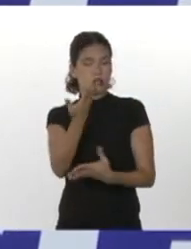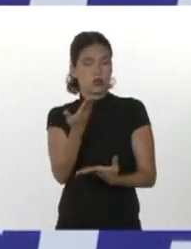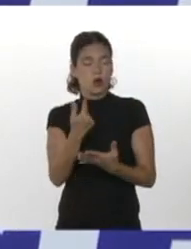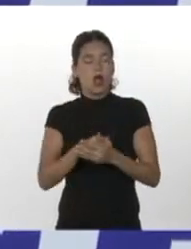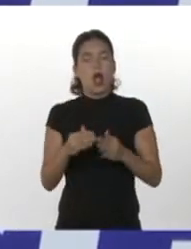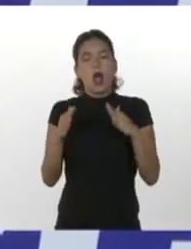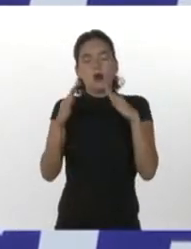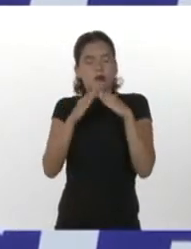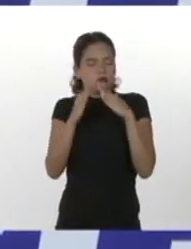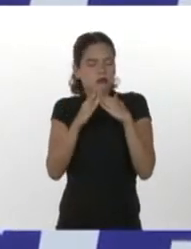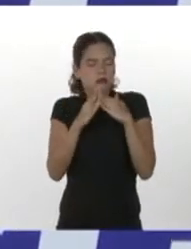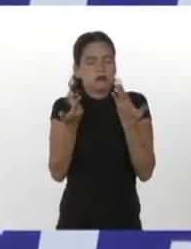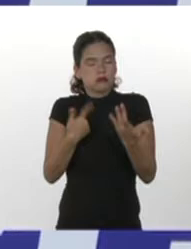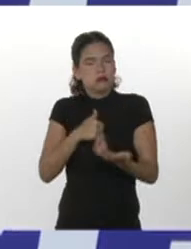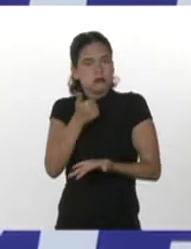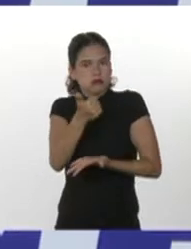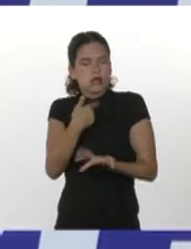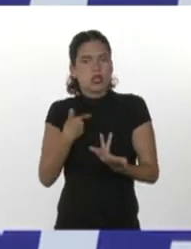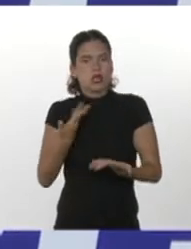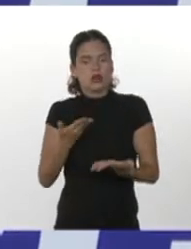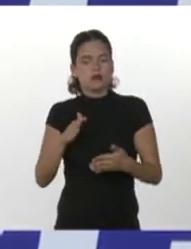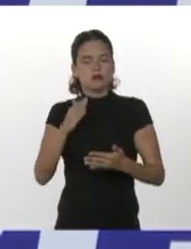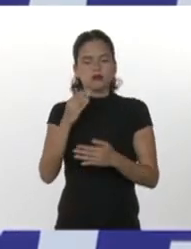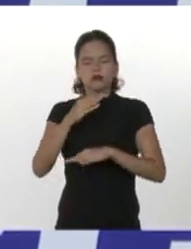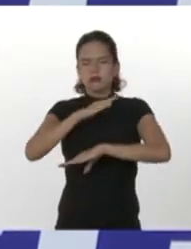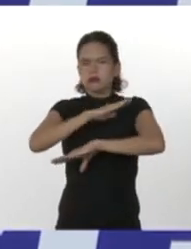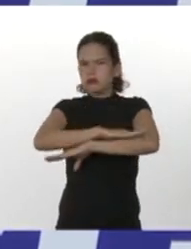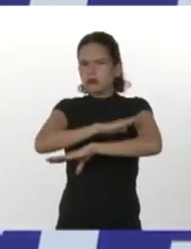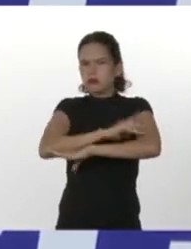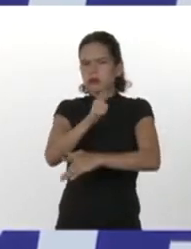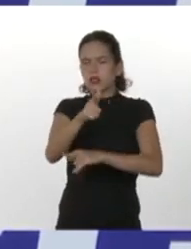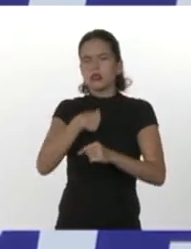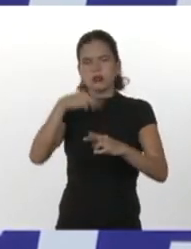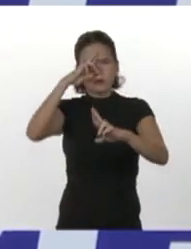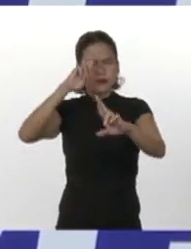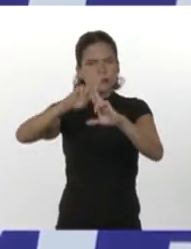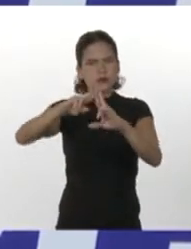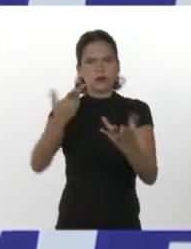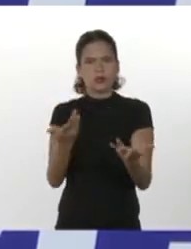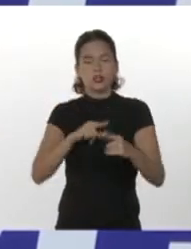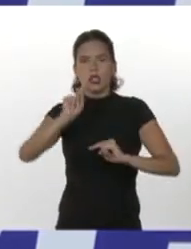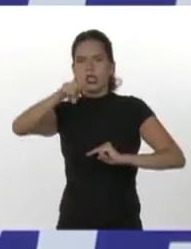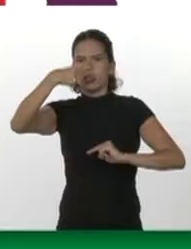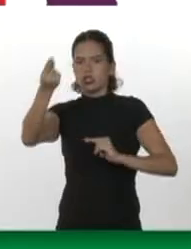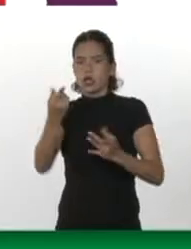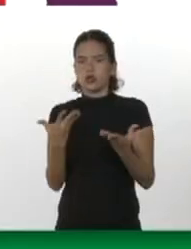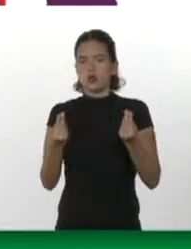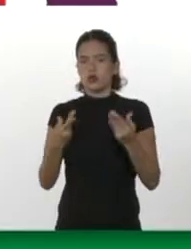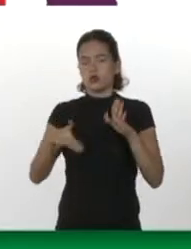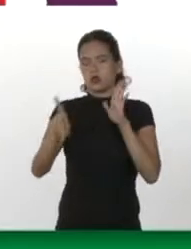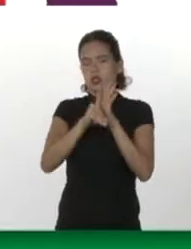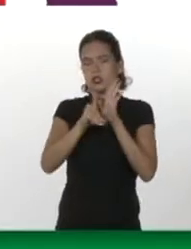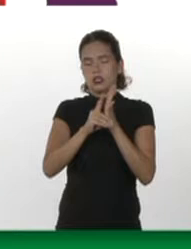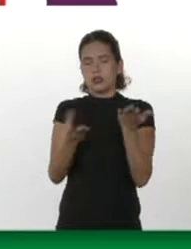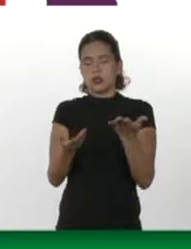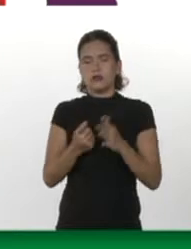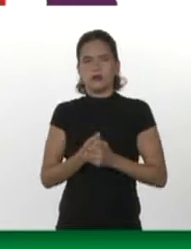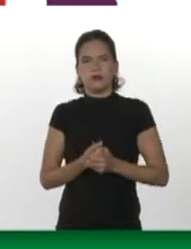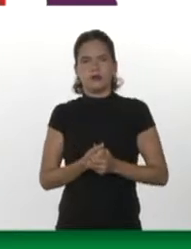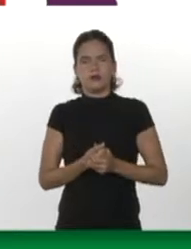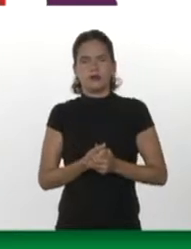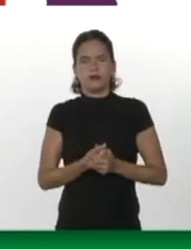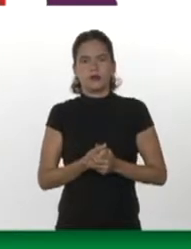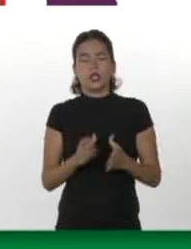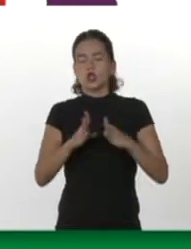una vivienda digna, a ser justos y a ser respetados, entre otros muchos derechos. Todos Yelixa,